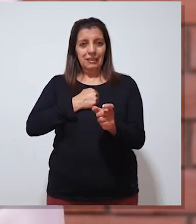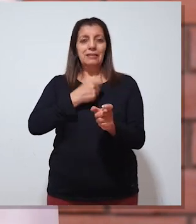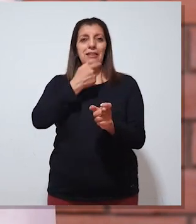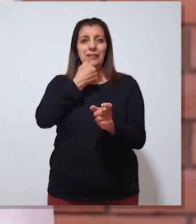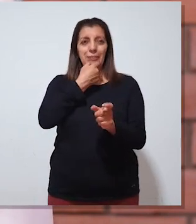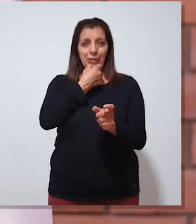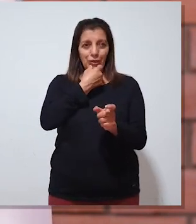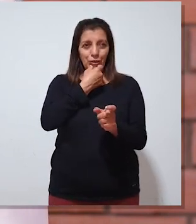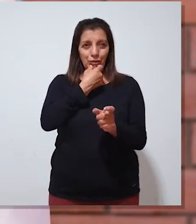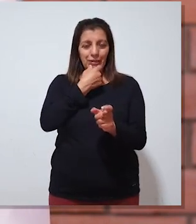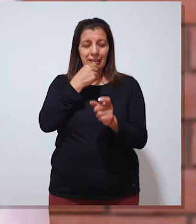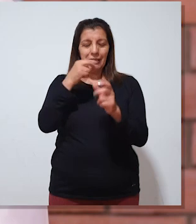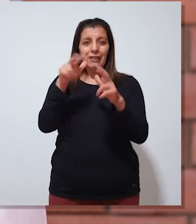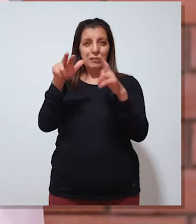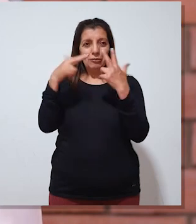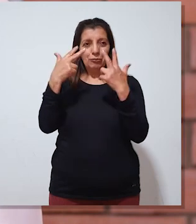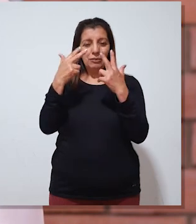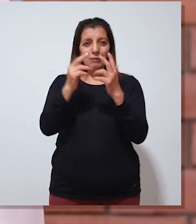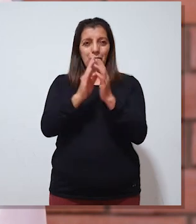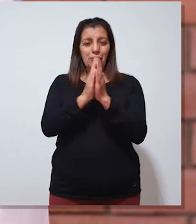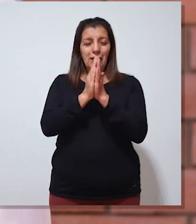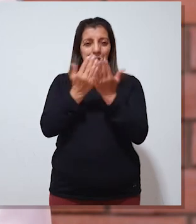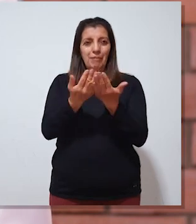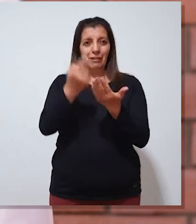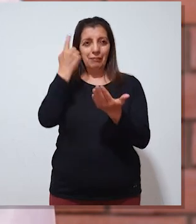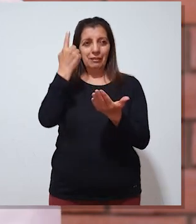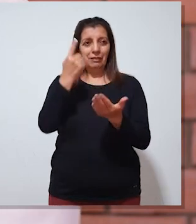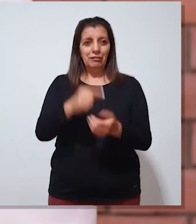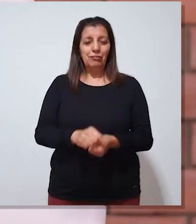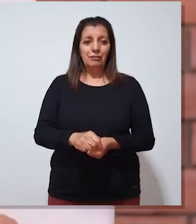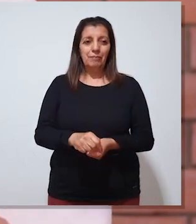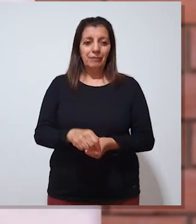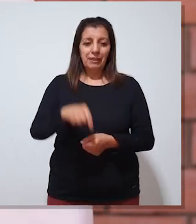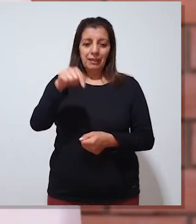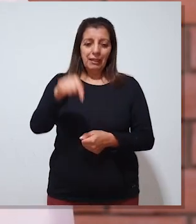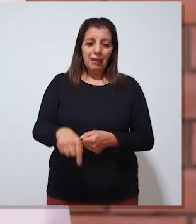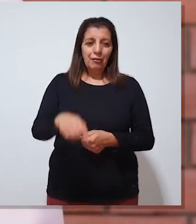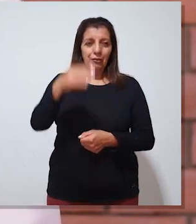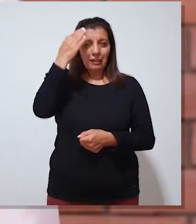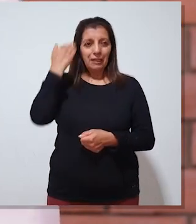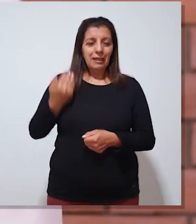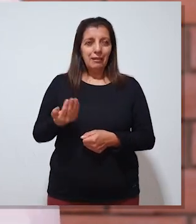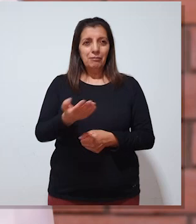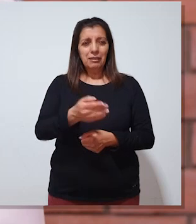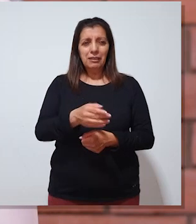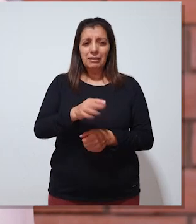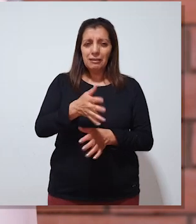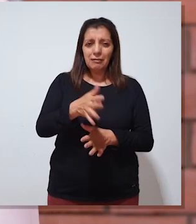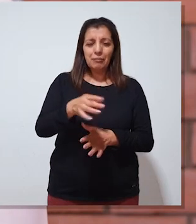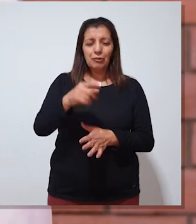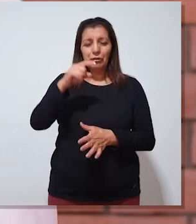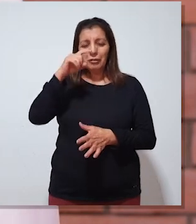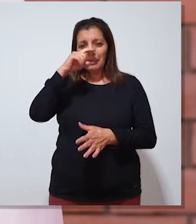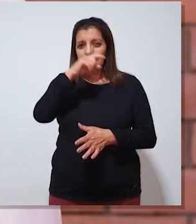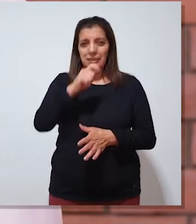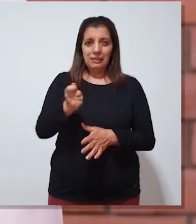Evangelio. Le traigo a la Virgen estos casi 7 meses de intenso trabajo pastoral, vividos